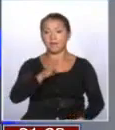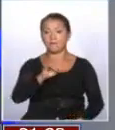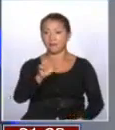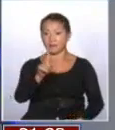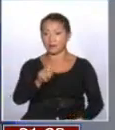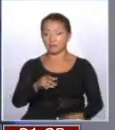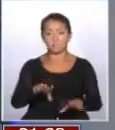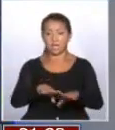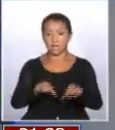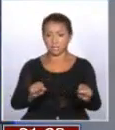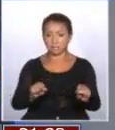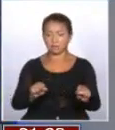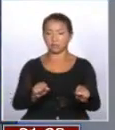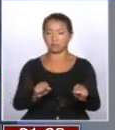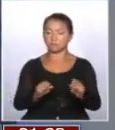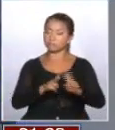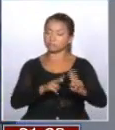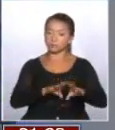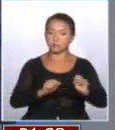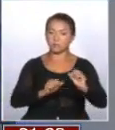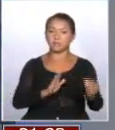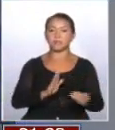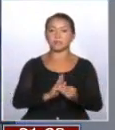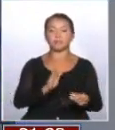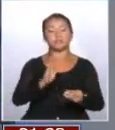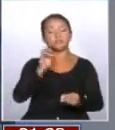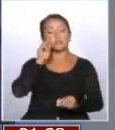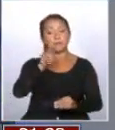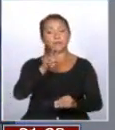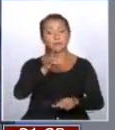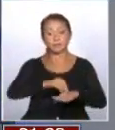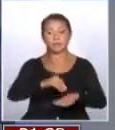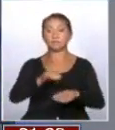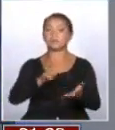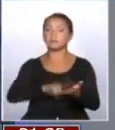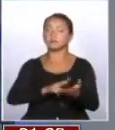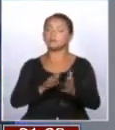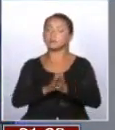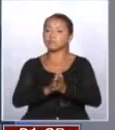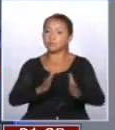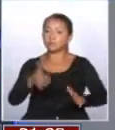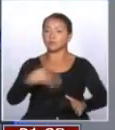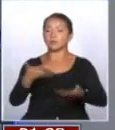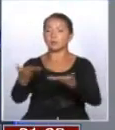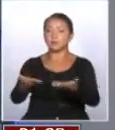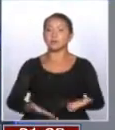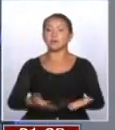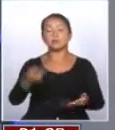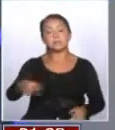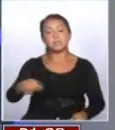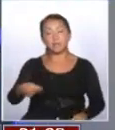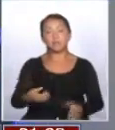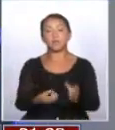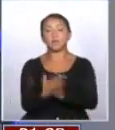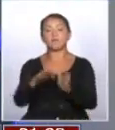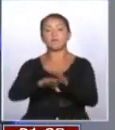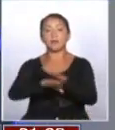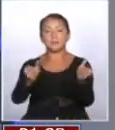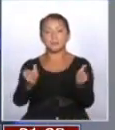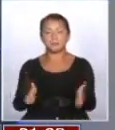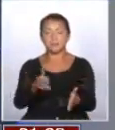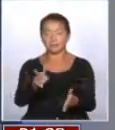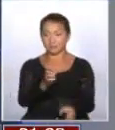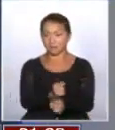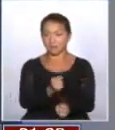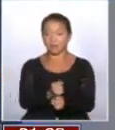resuelto. Y a mí me parece que esto es una señal relevante. Invitamos al Senado a la nueva mesa, probablemente, que